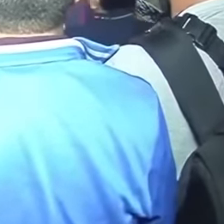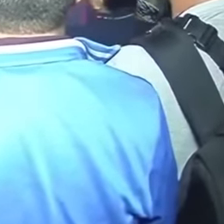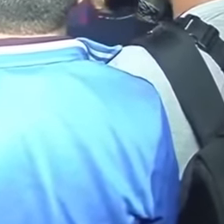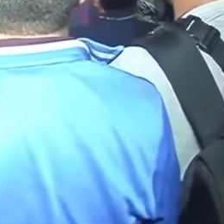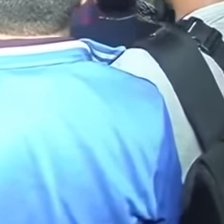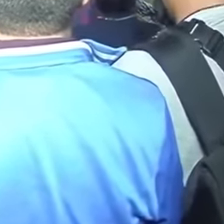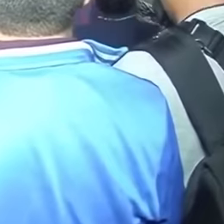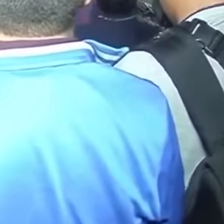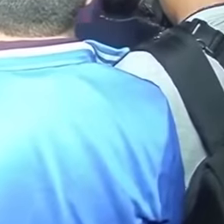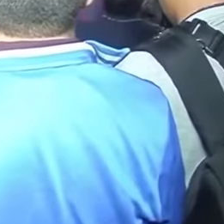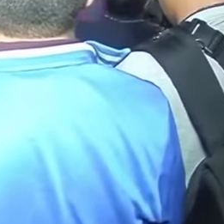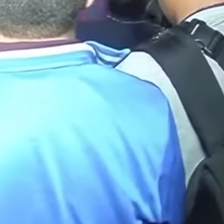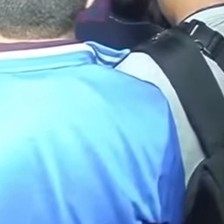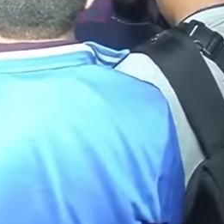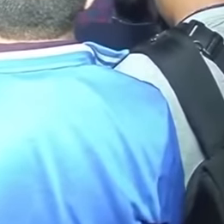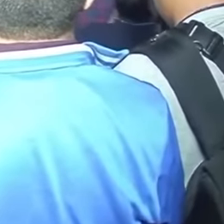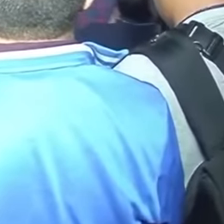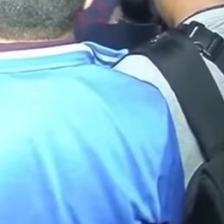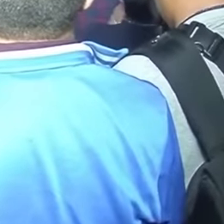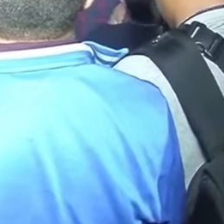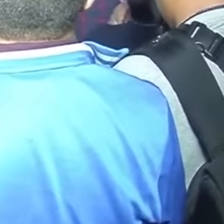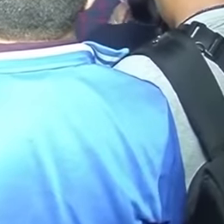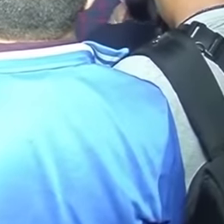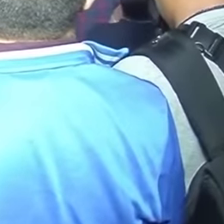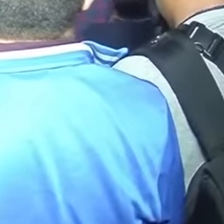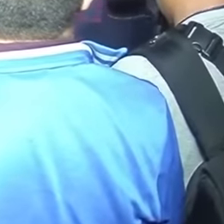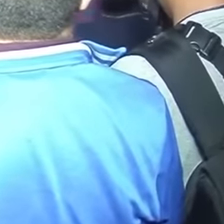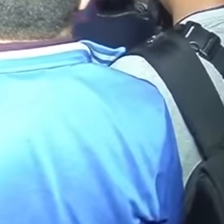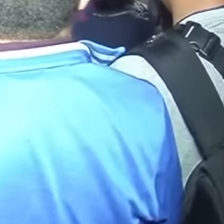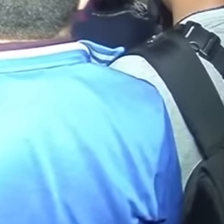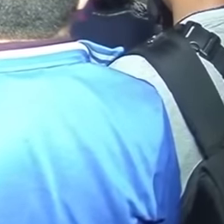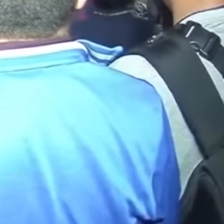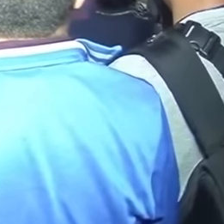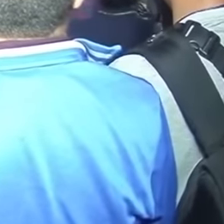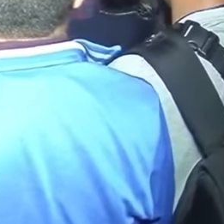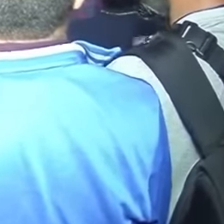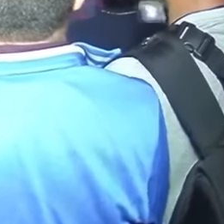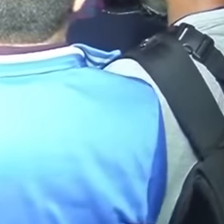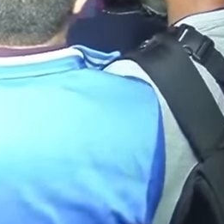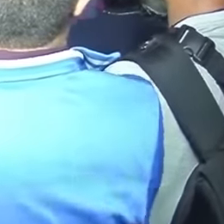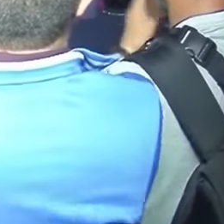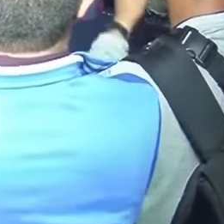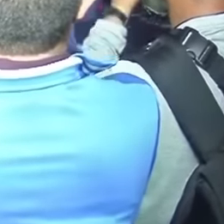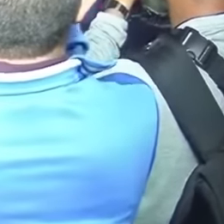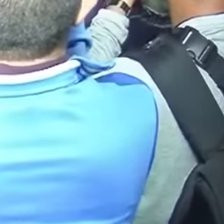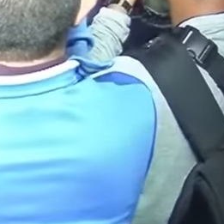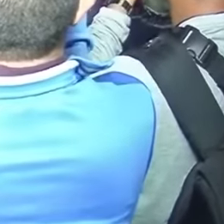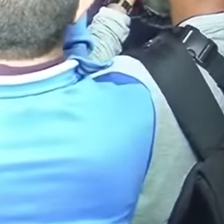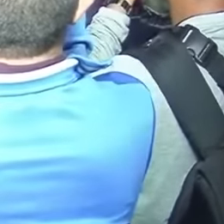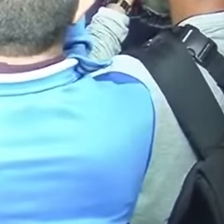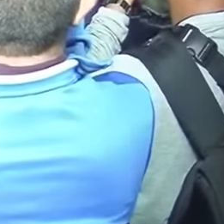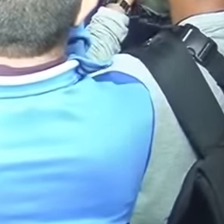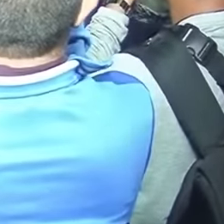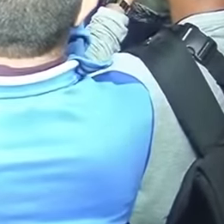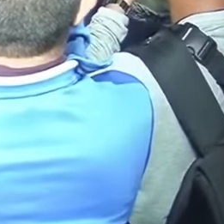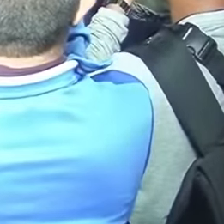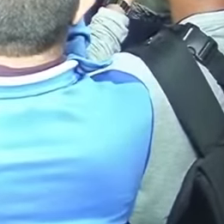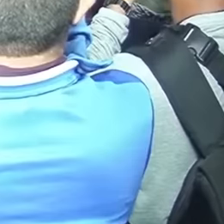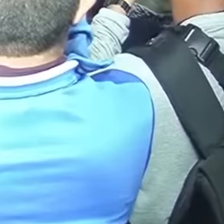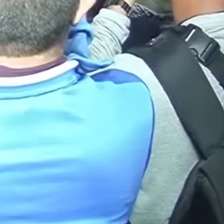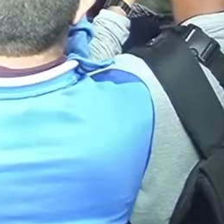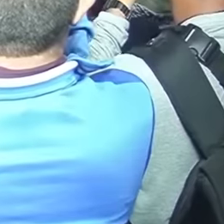de mano de obra Santa Catarina Coatlán, Santa Ana Miahuatlán. a cargo del presidente de los Estados